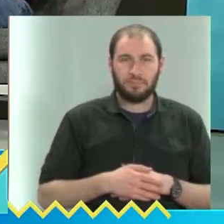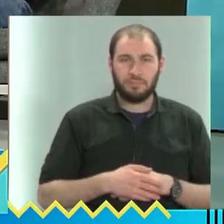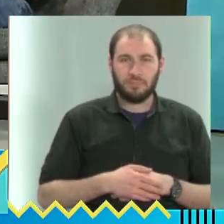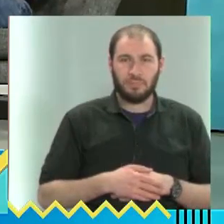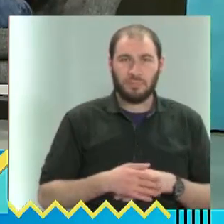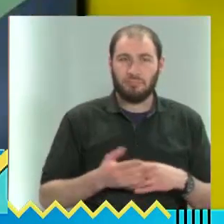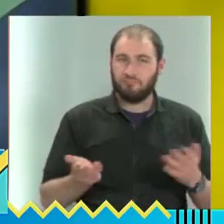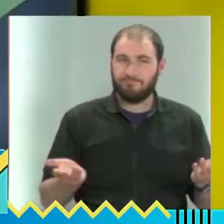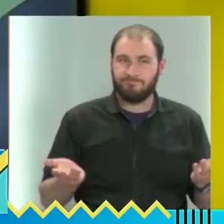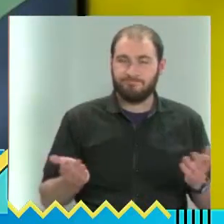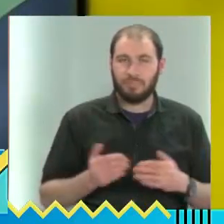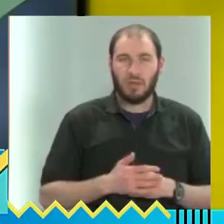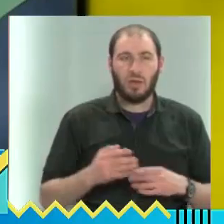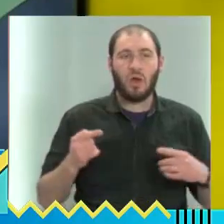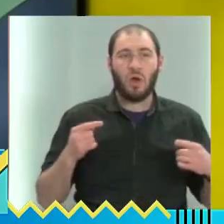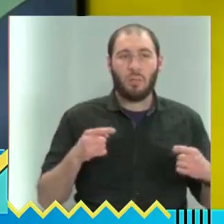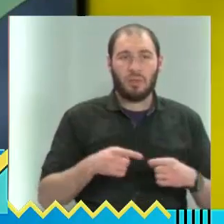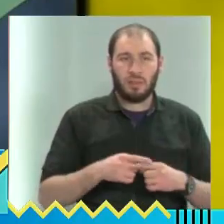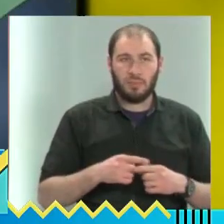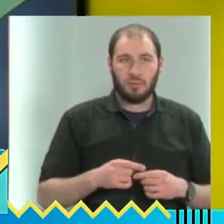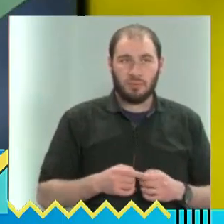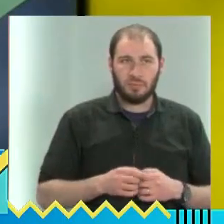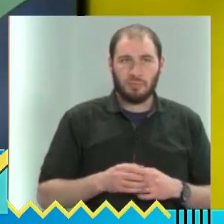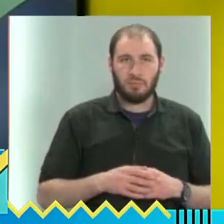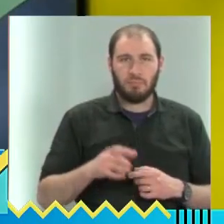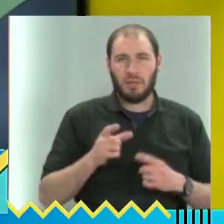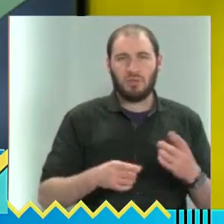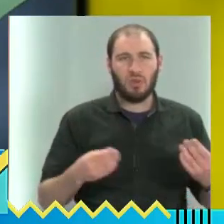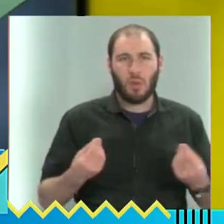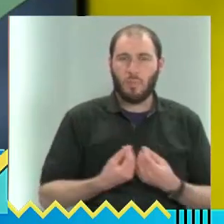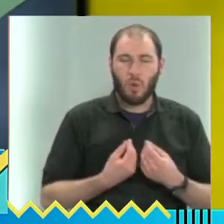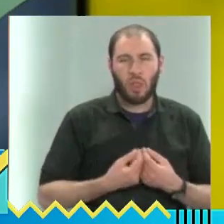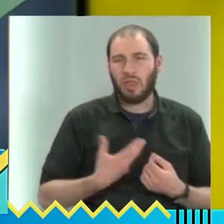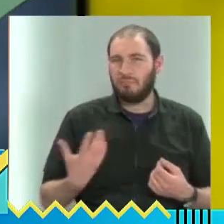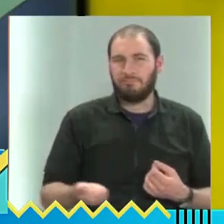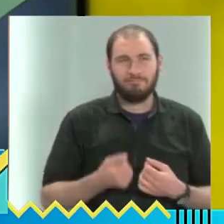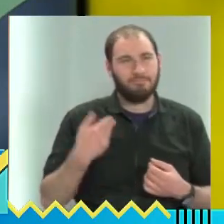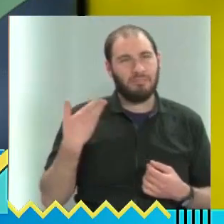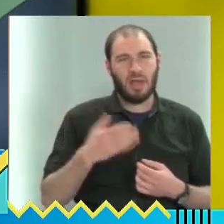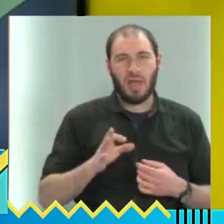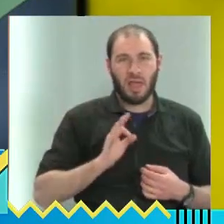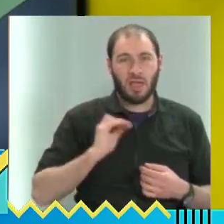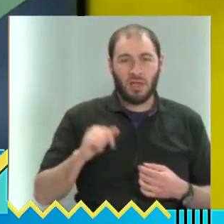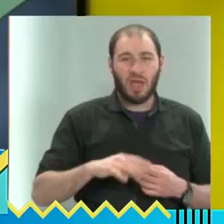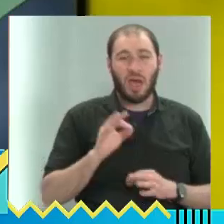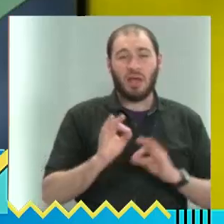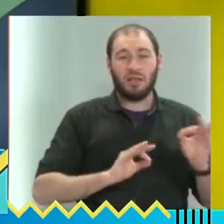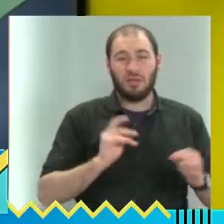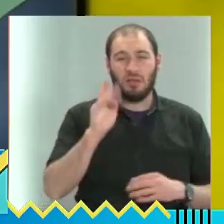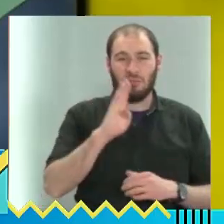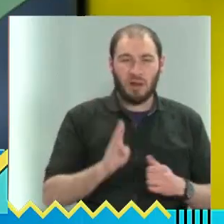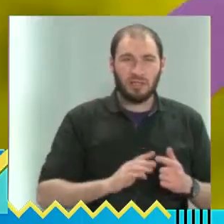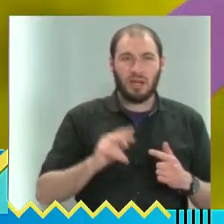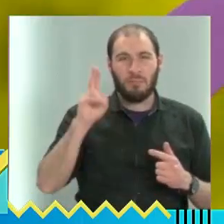y bueno, la idea es que la mayor cantidad de gente aproveche esto. Este año vienen arquitectos de Brasil,